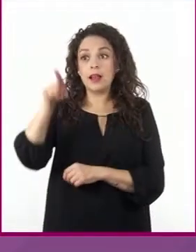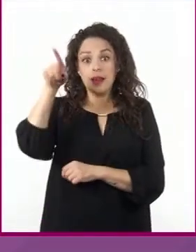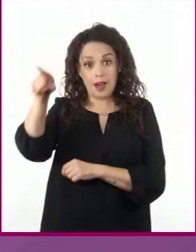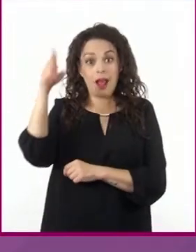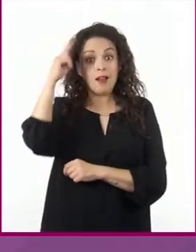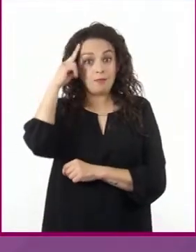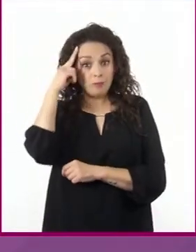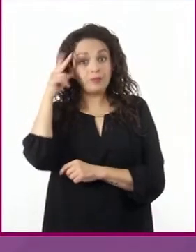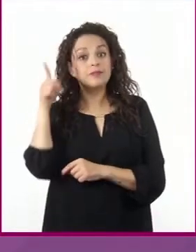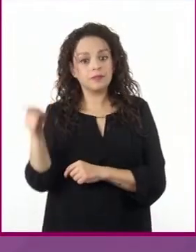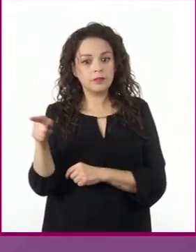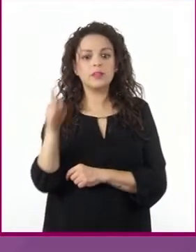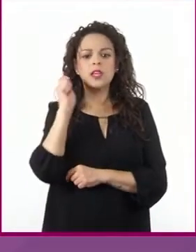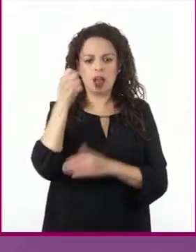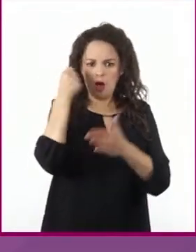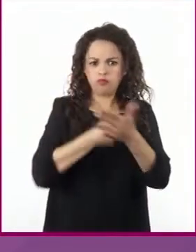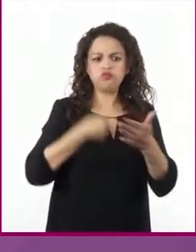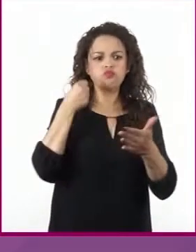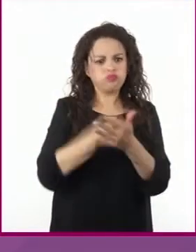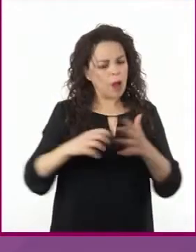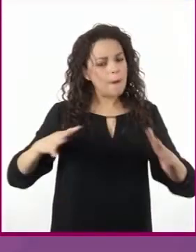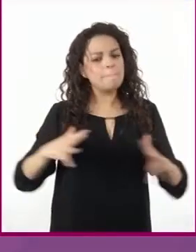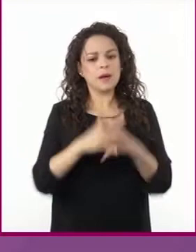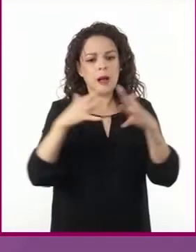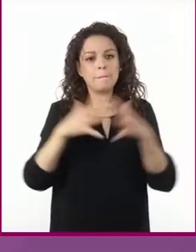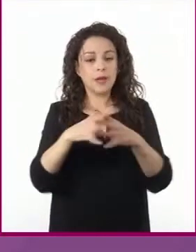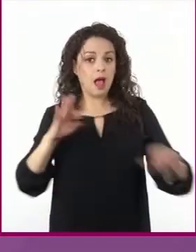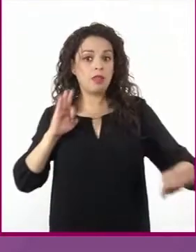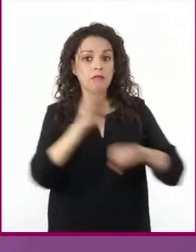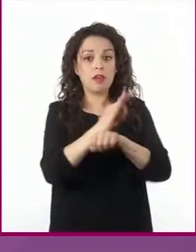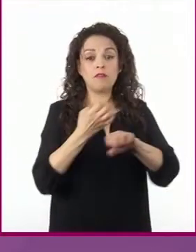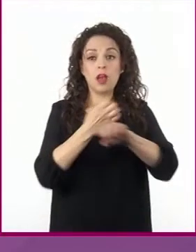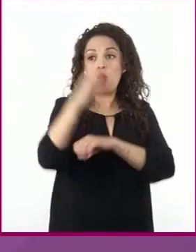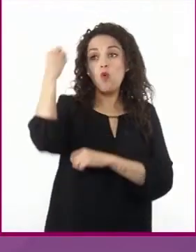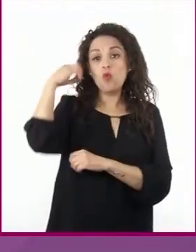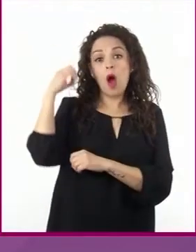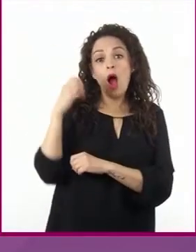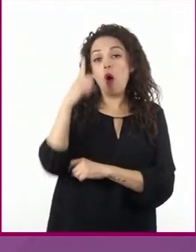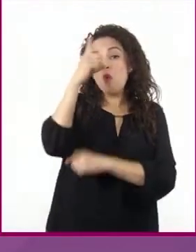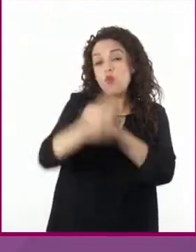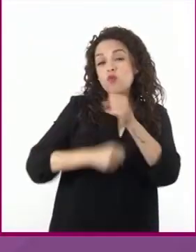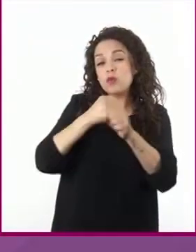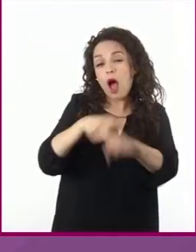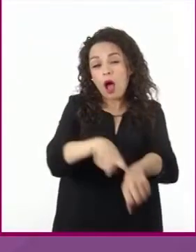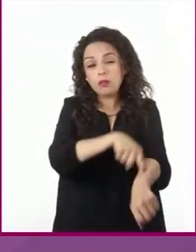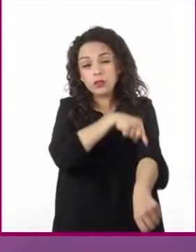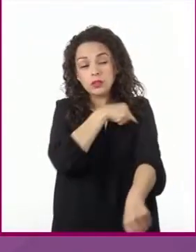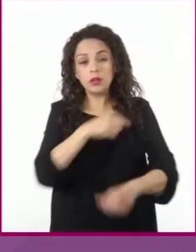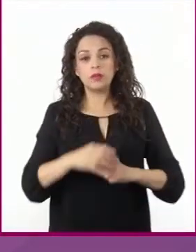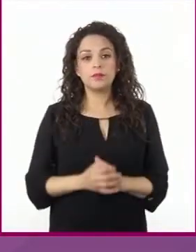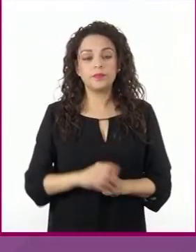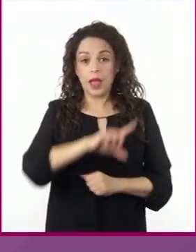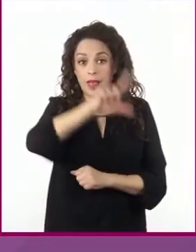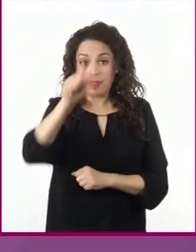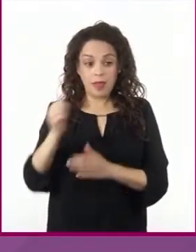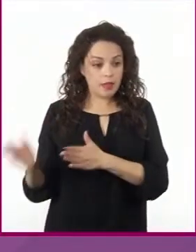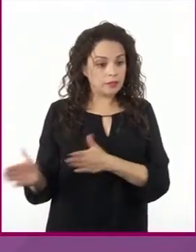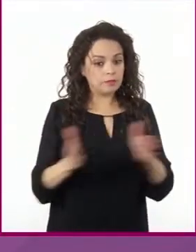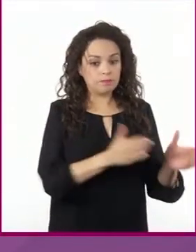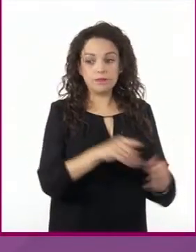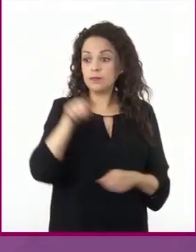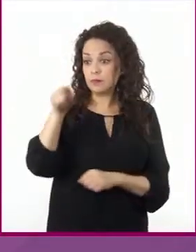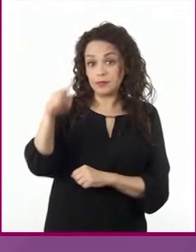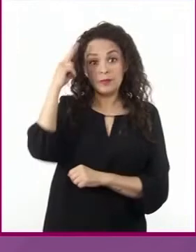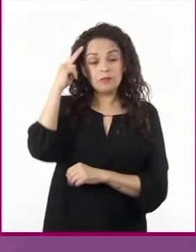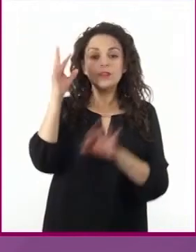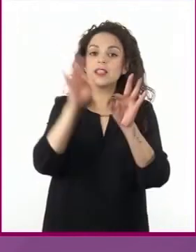las tropas francesas y logró defender el estado de Oaxaca por más de un año. Más adelante, Porfirio Díaz fue parte